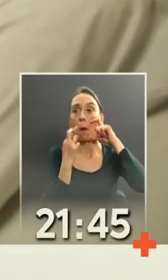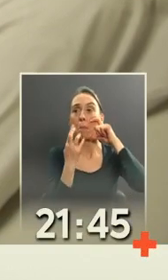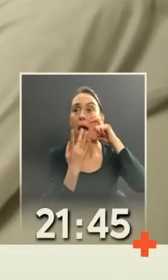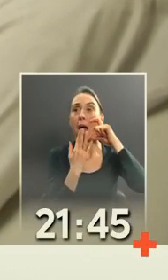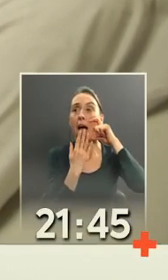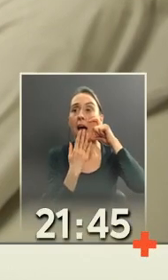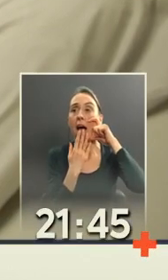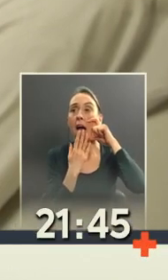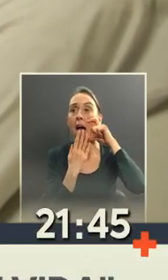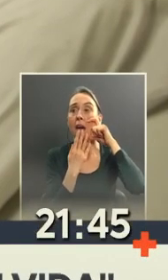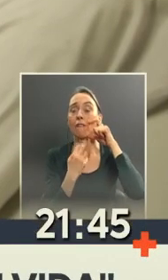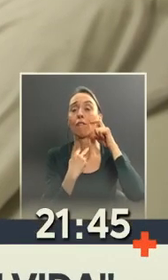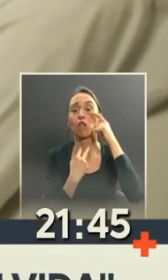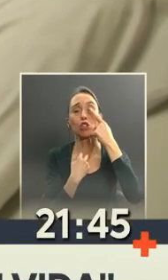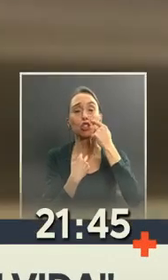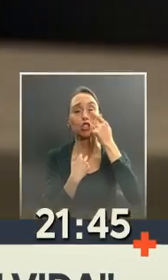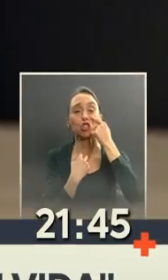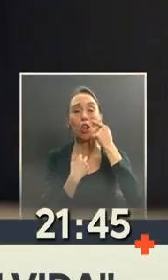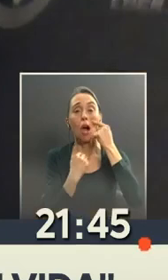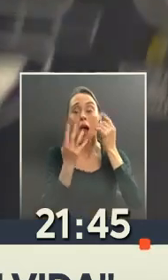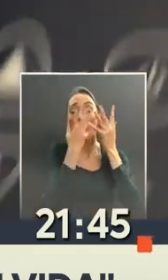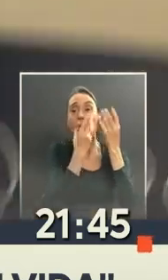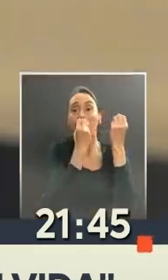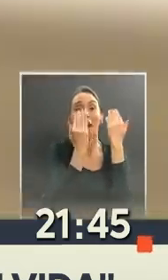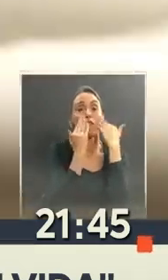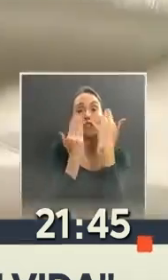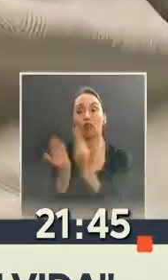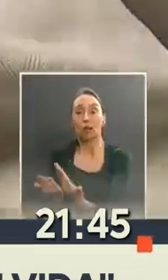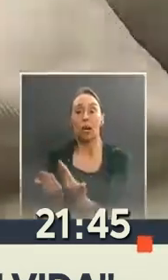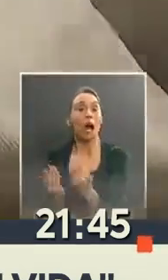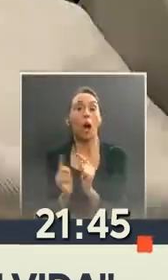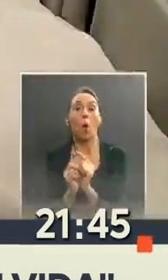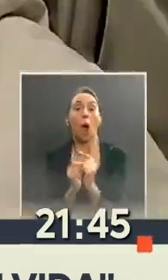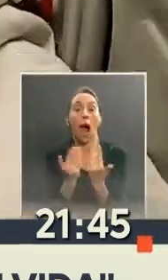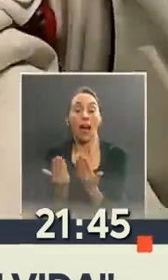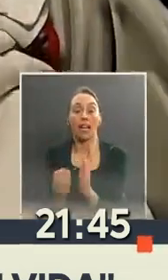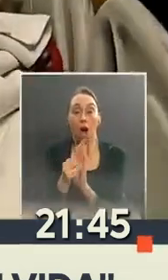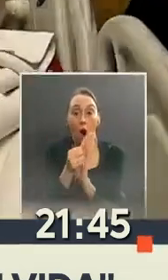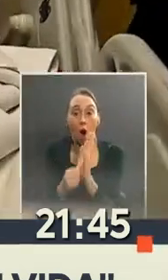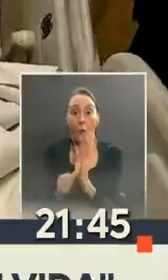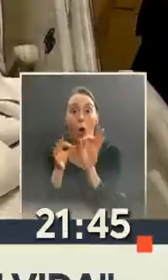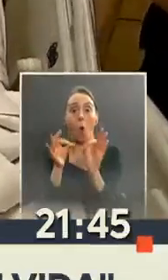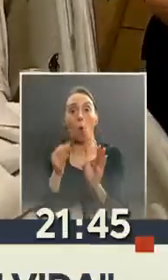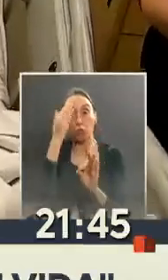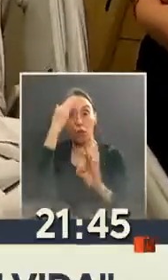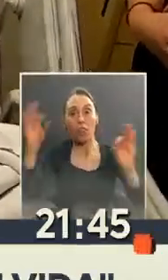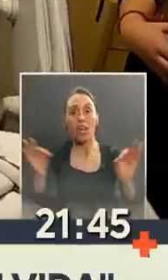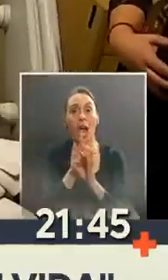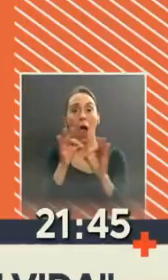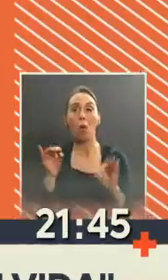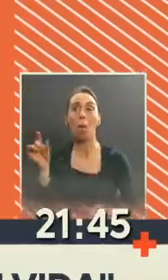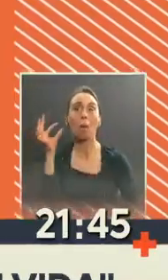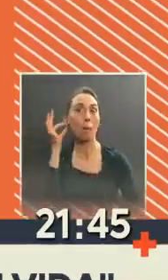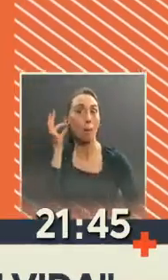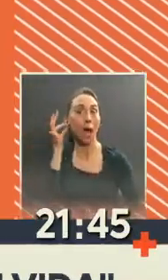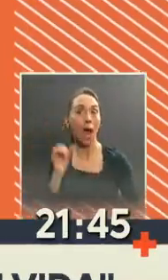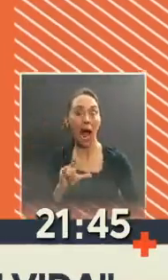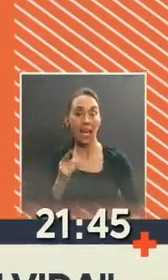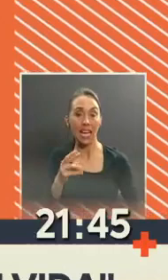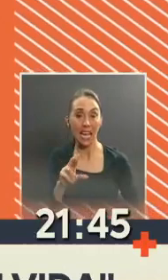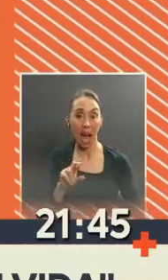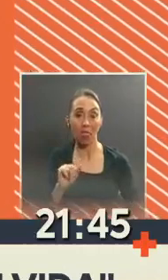Y fue maravilloso. Como si fuera un regalo, la cirugía coincidió con el cumpleaños de Alejandra. Ahora ella